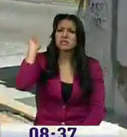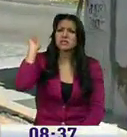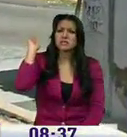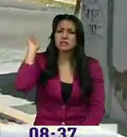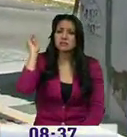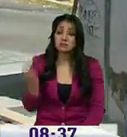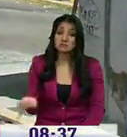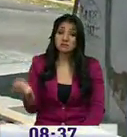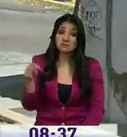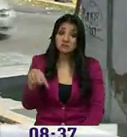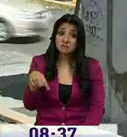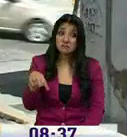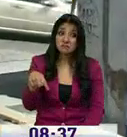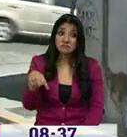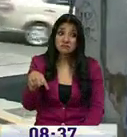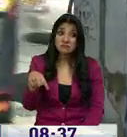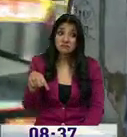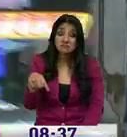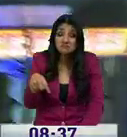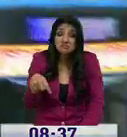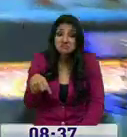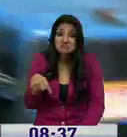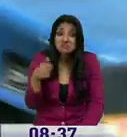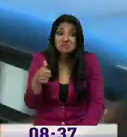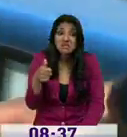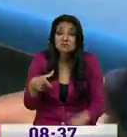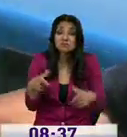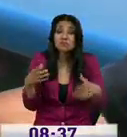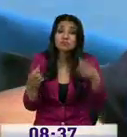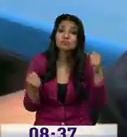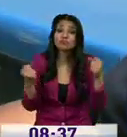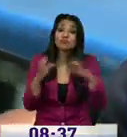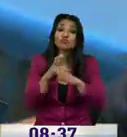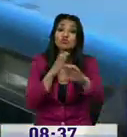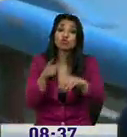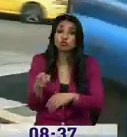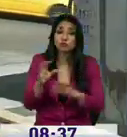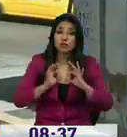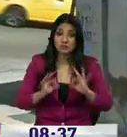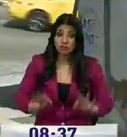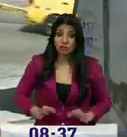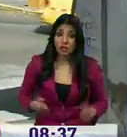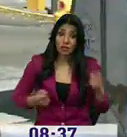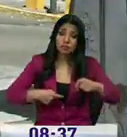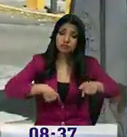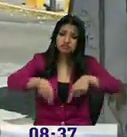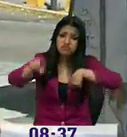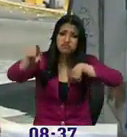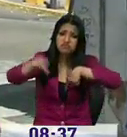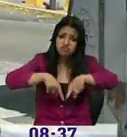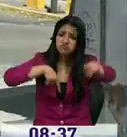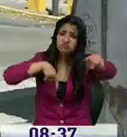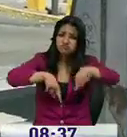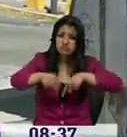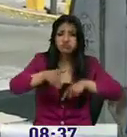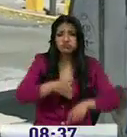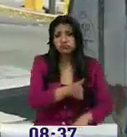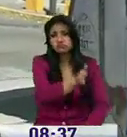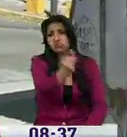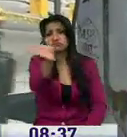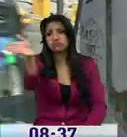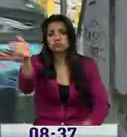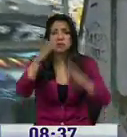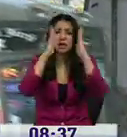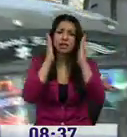vienen los mismos transportistas, como acaba de apreciar, suben los carros de